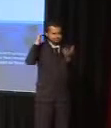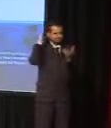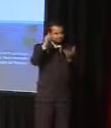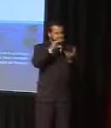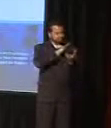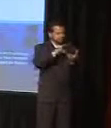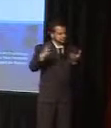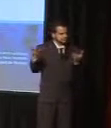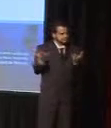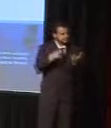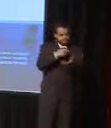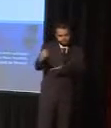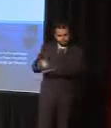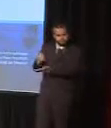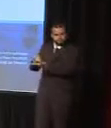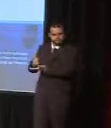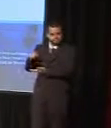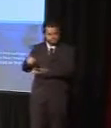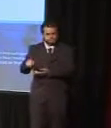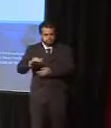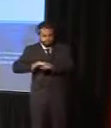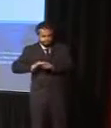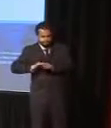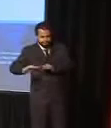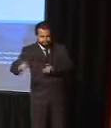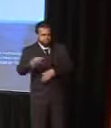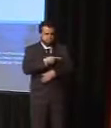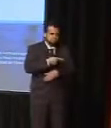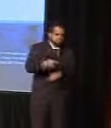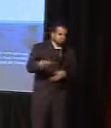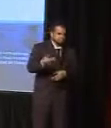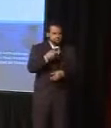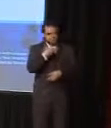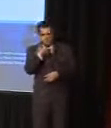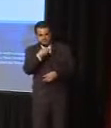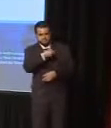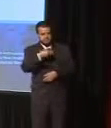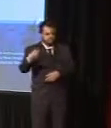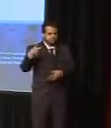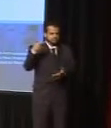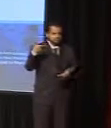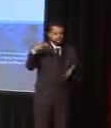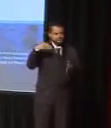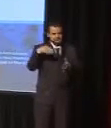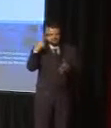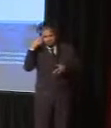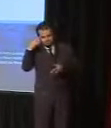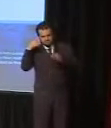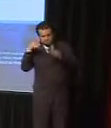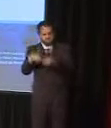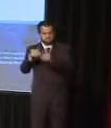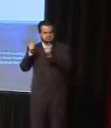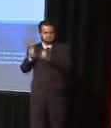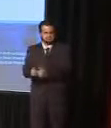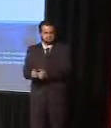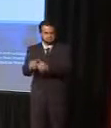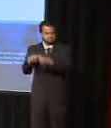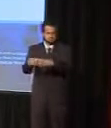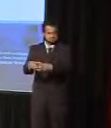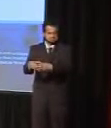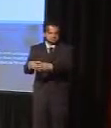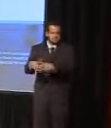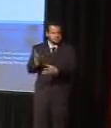ciudadanos cómo se organiza a los ciudadanos para que trabajen en contra